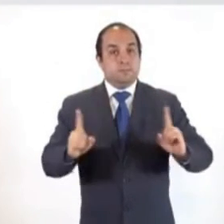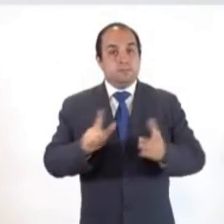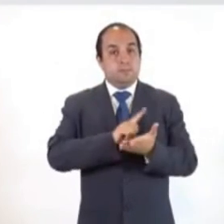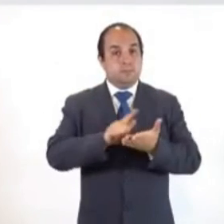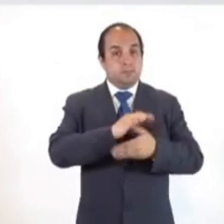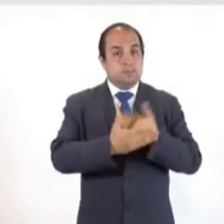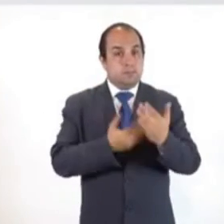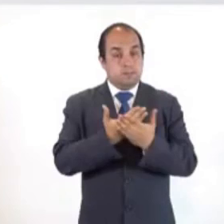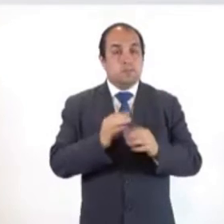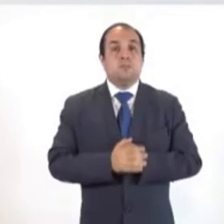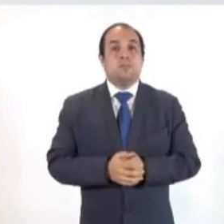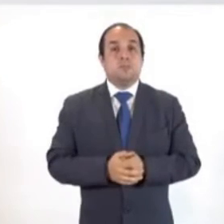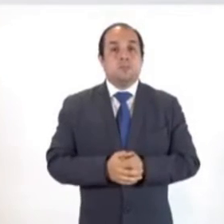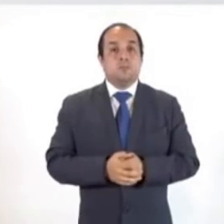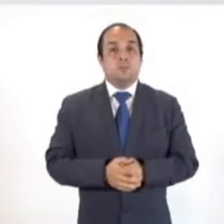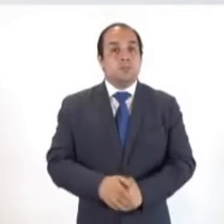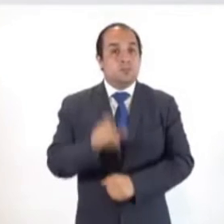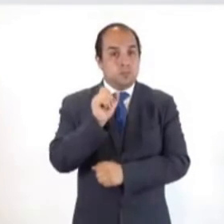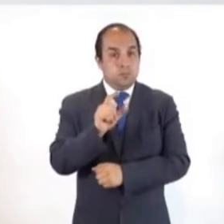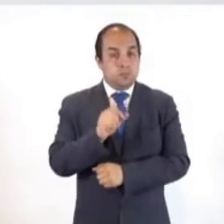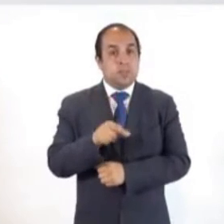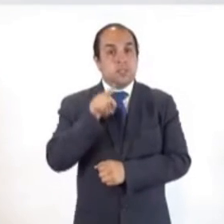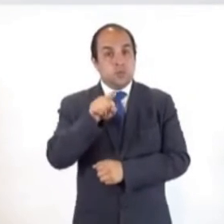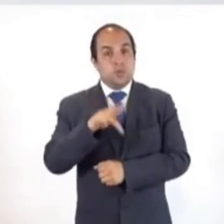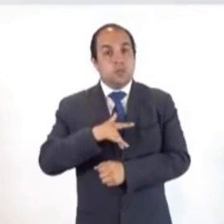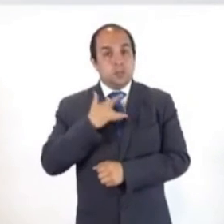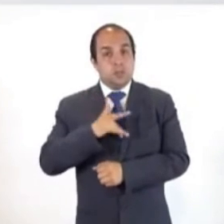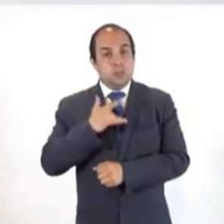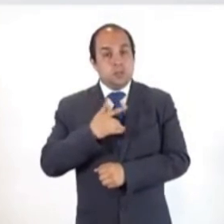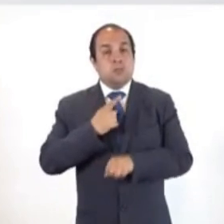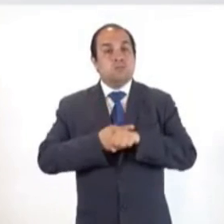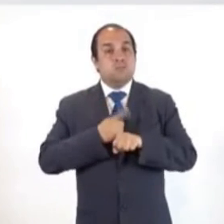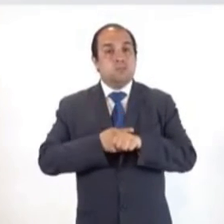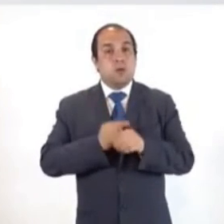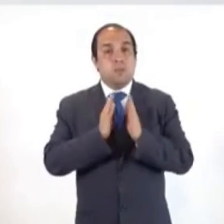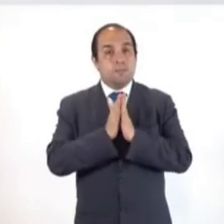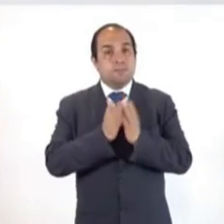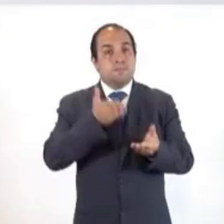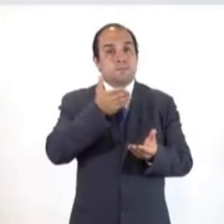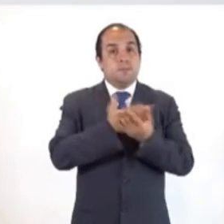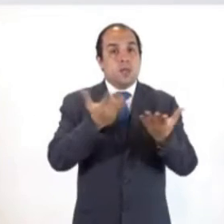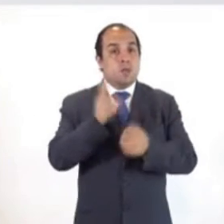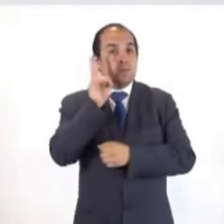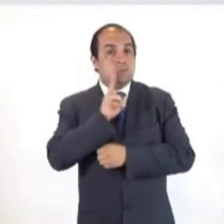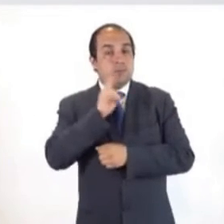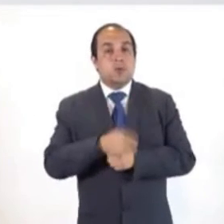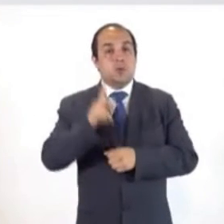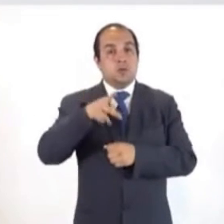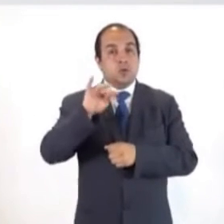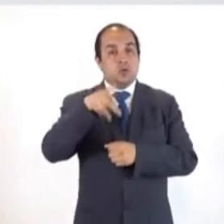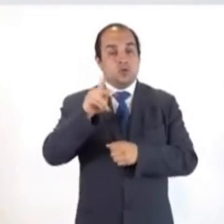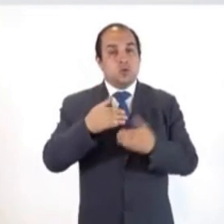manos y sobre todo cualquier síntoma, por favor váyanse a realizar la prueba. Los kioscos